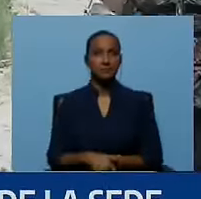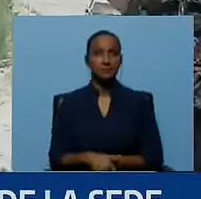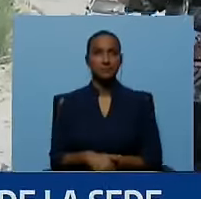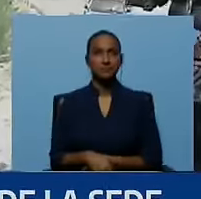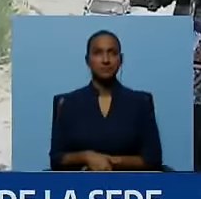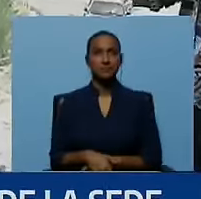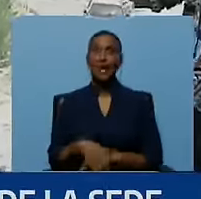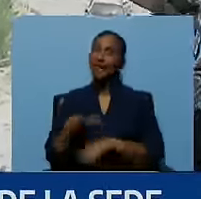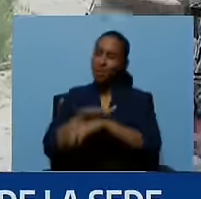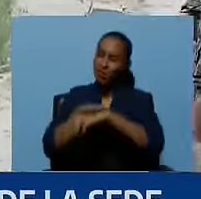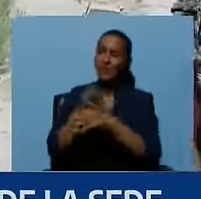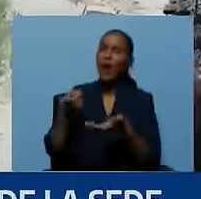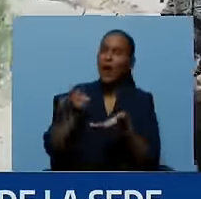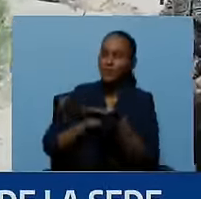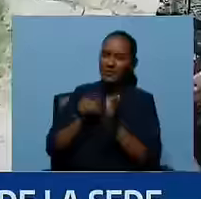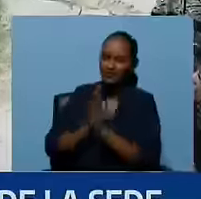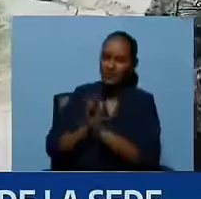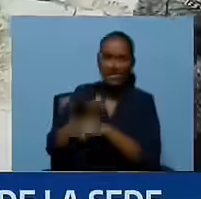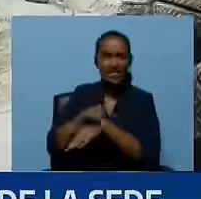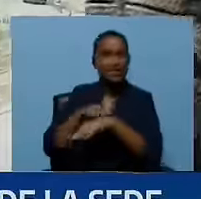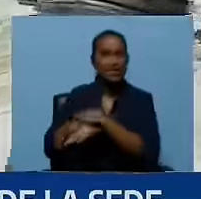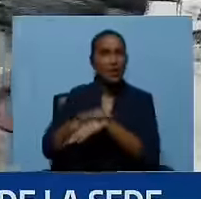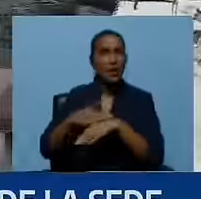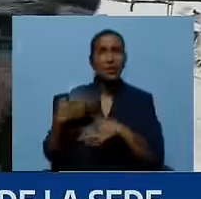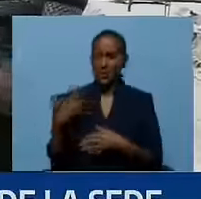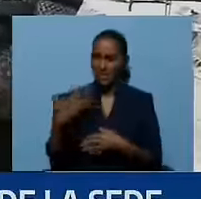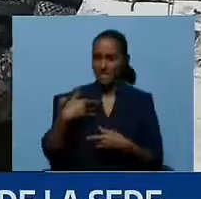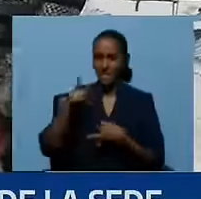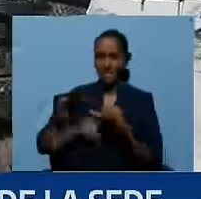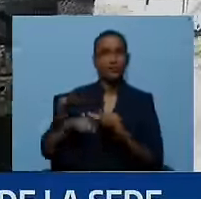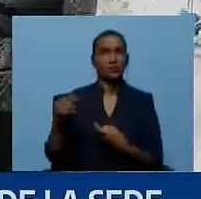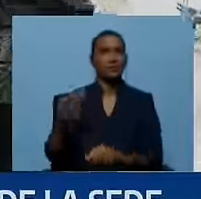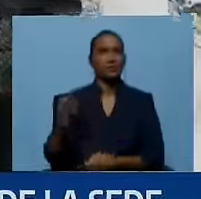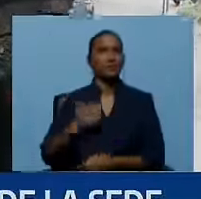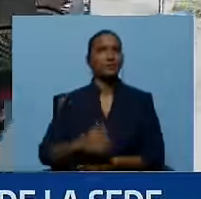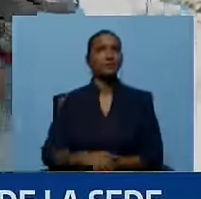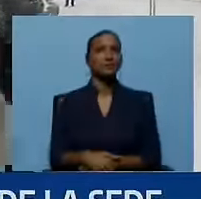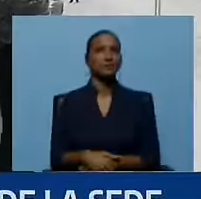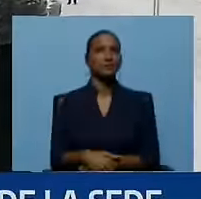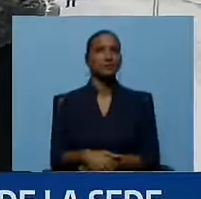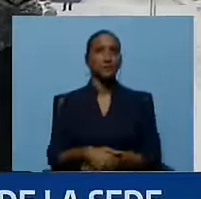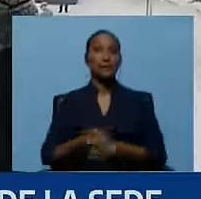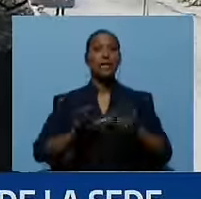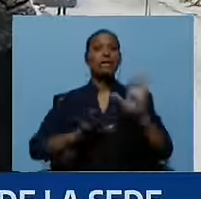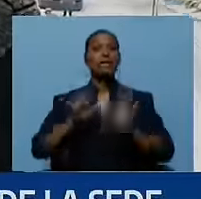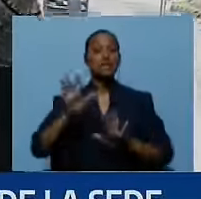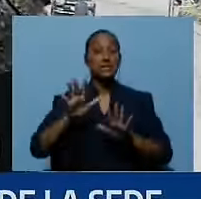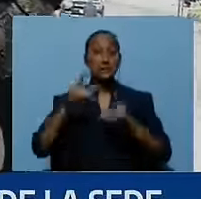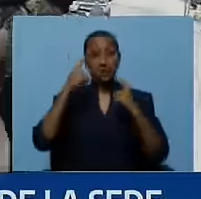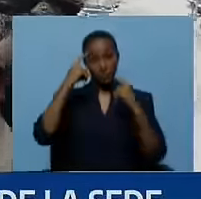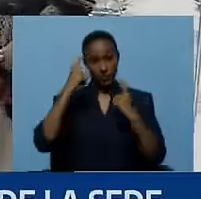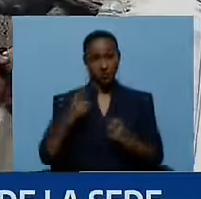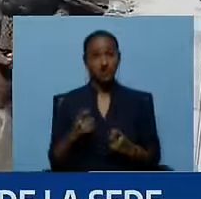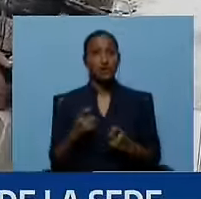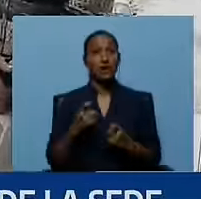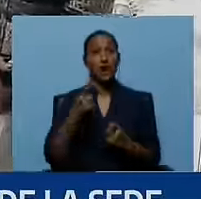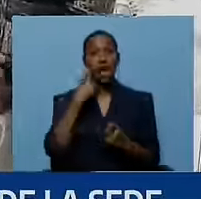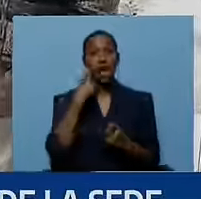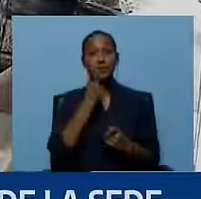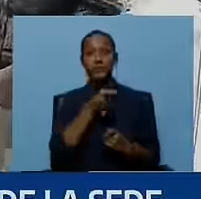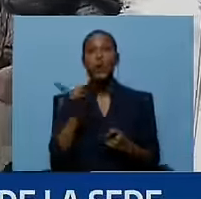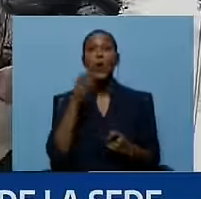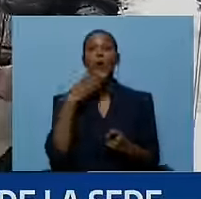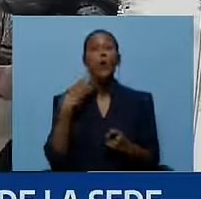despistado. Repite, por favor. Voy. Chilita, ponte más cerca aquí. Venga, doctora. Tenemos 15 carreras programadas para desarrollar. Atención, juventud